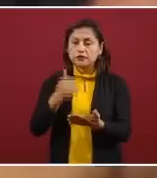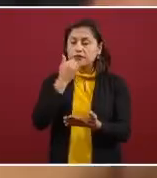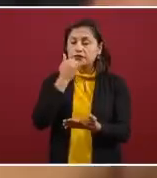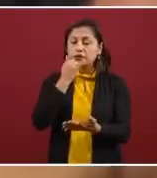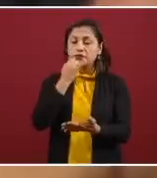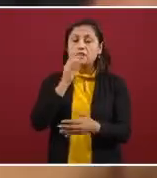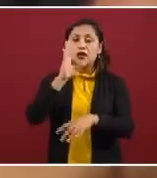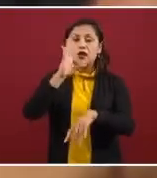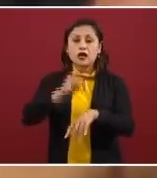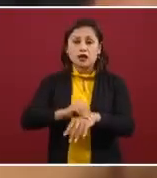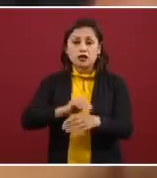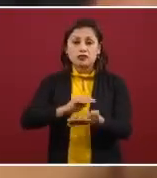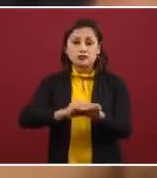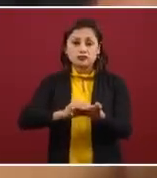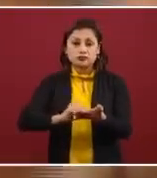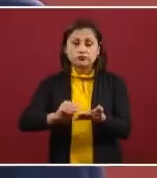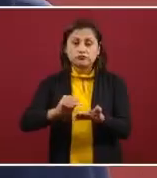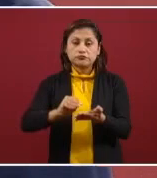condonaciones,